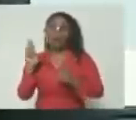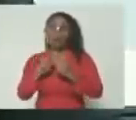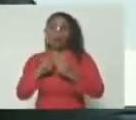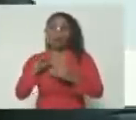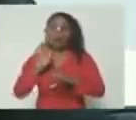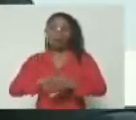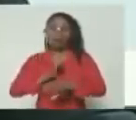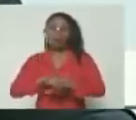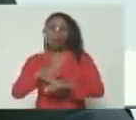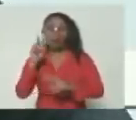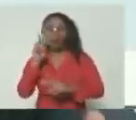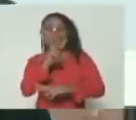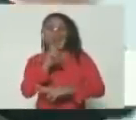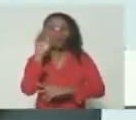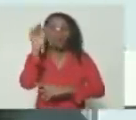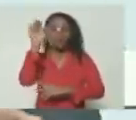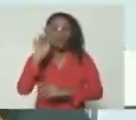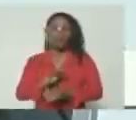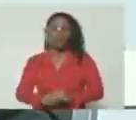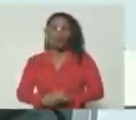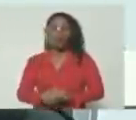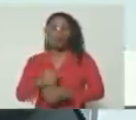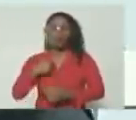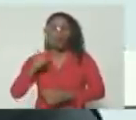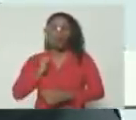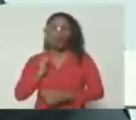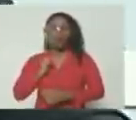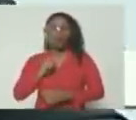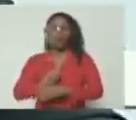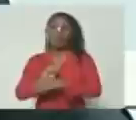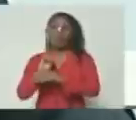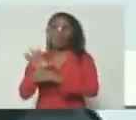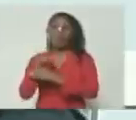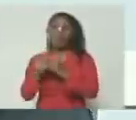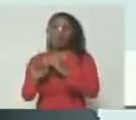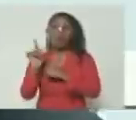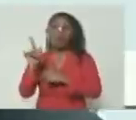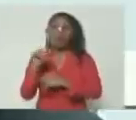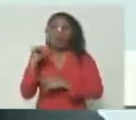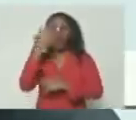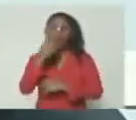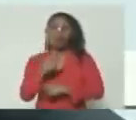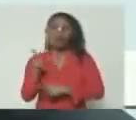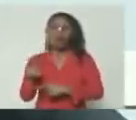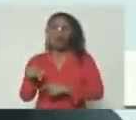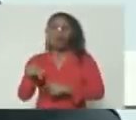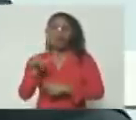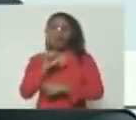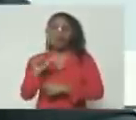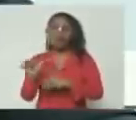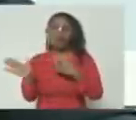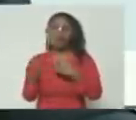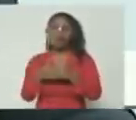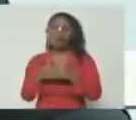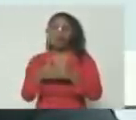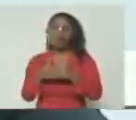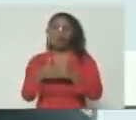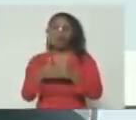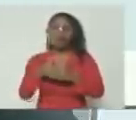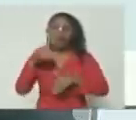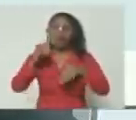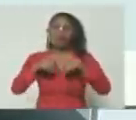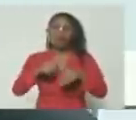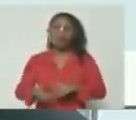podemos visualizar adecuadamente el futuro. Yo aprovecho también para enviarle un mensaje a esos jóvenes. Esta semana se cierra el registro electoral.